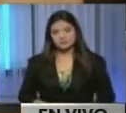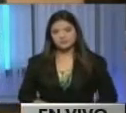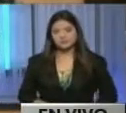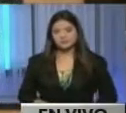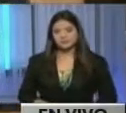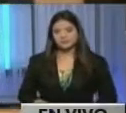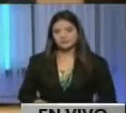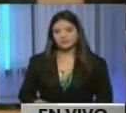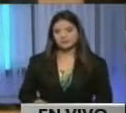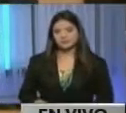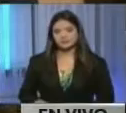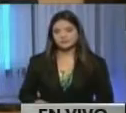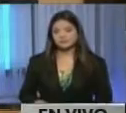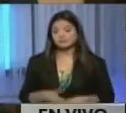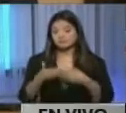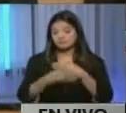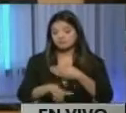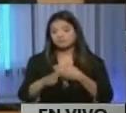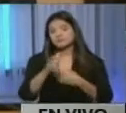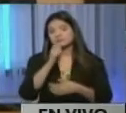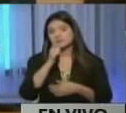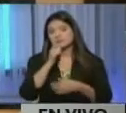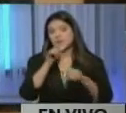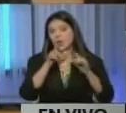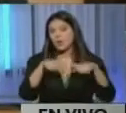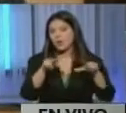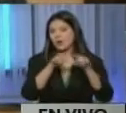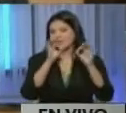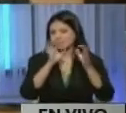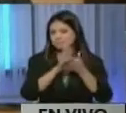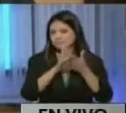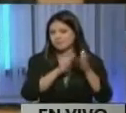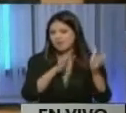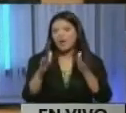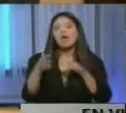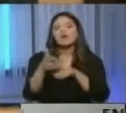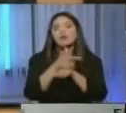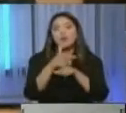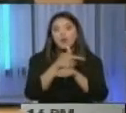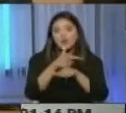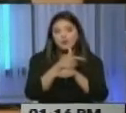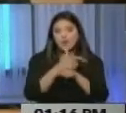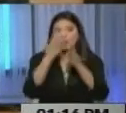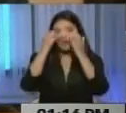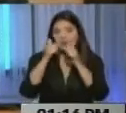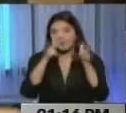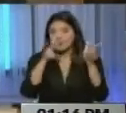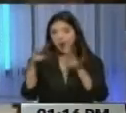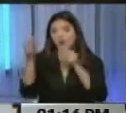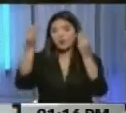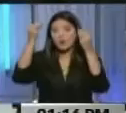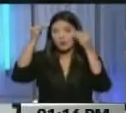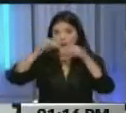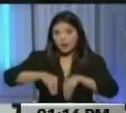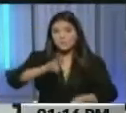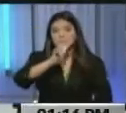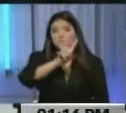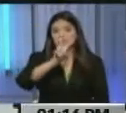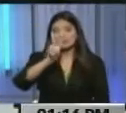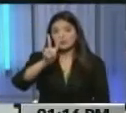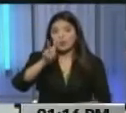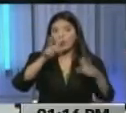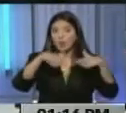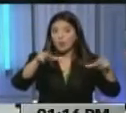de normalización en adelante, zonas. El Gobierno Nacional y la FAREP acordamos establecer 22